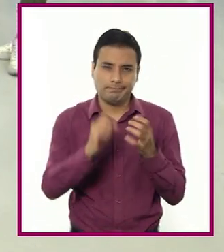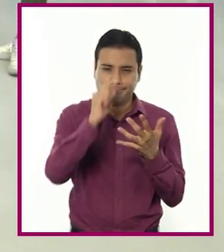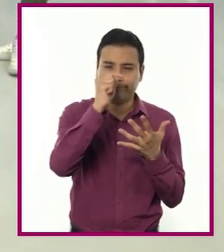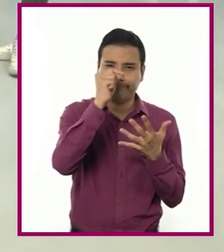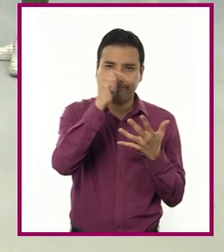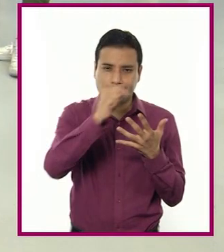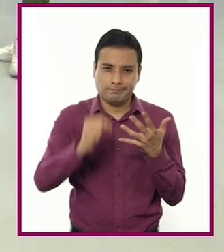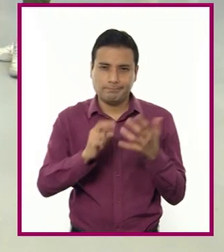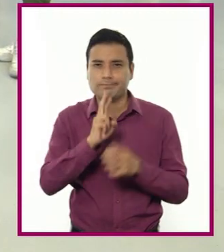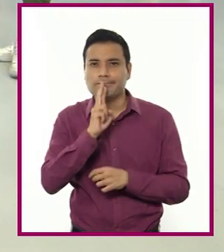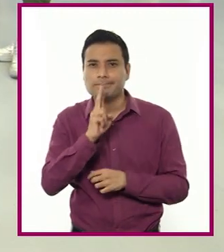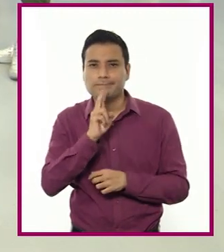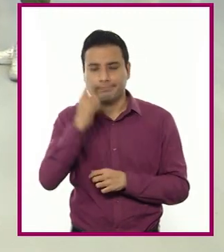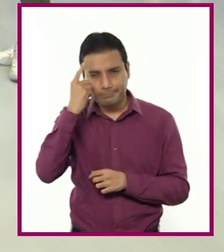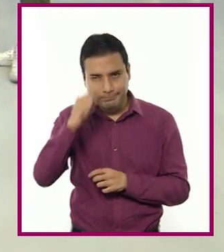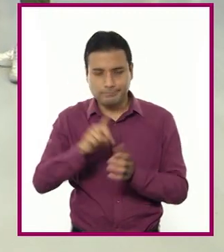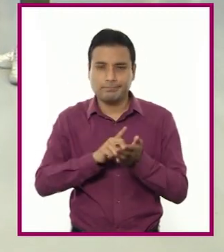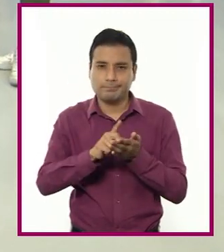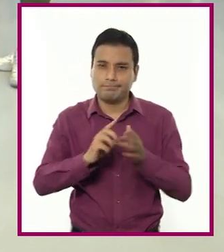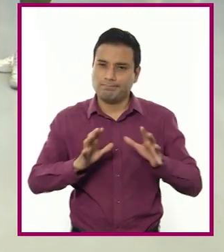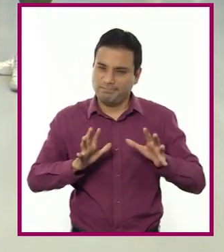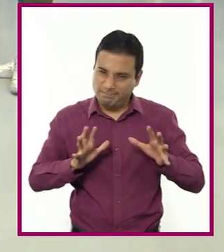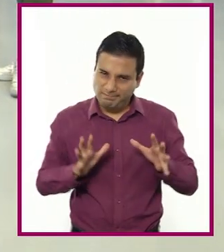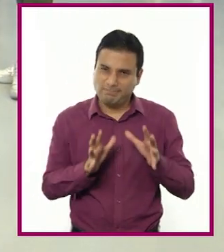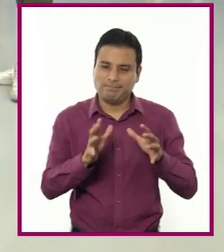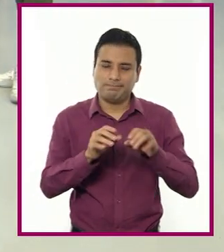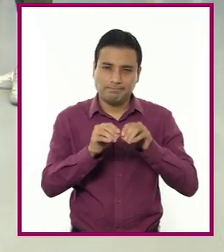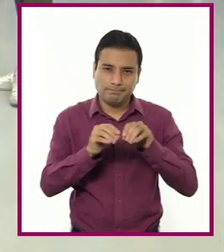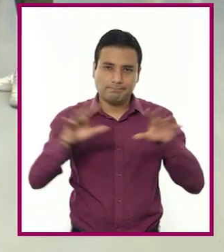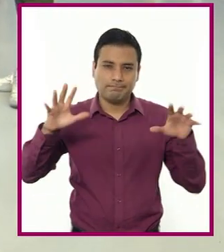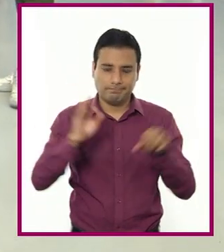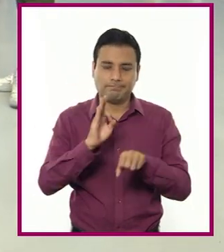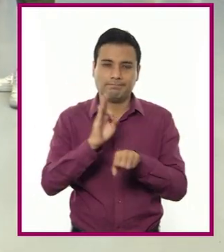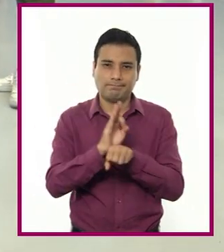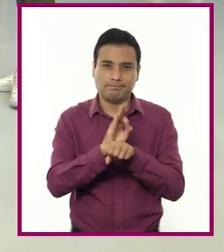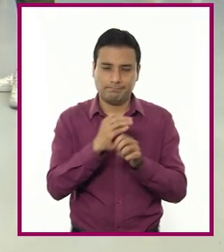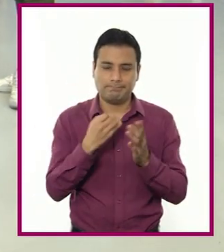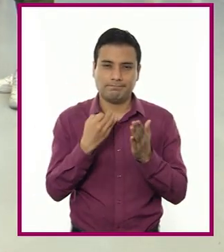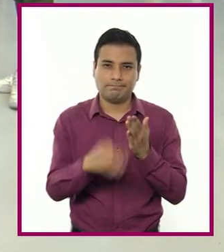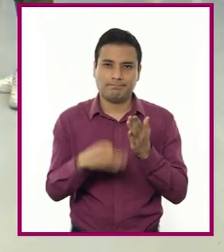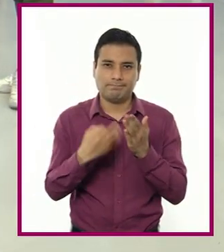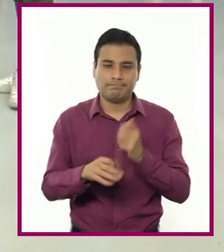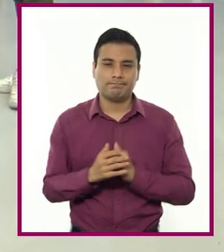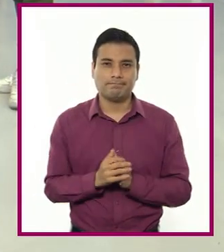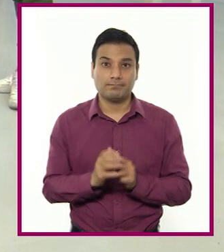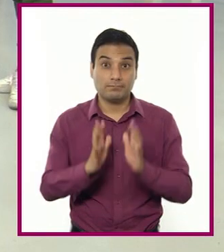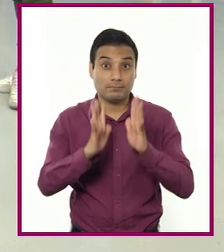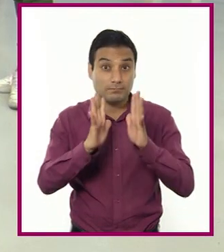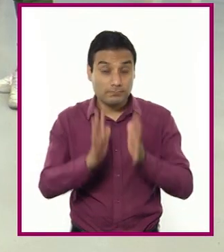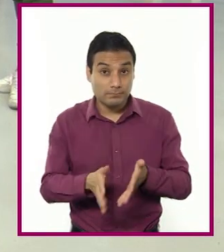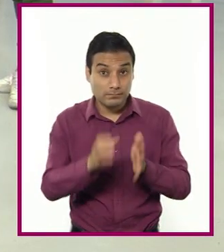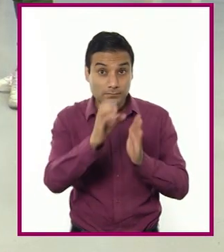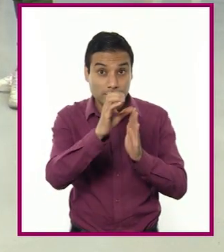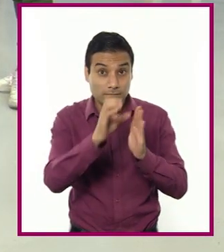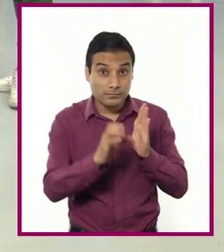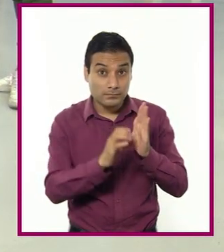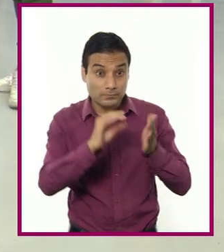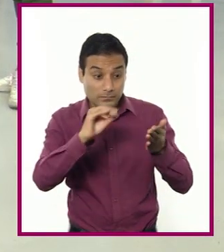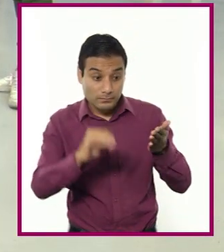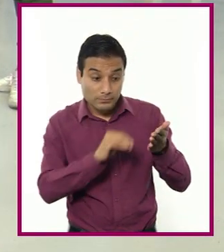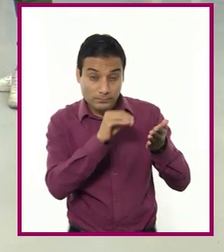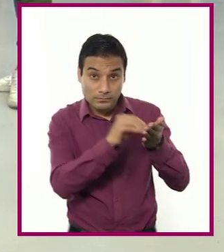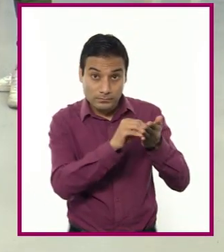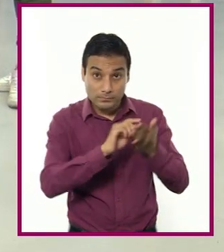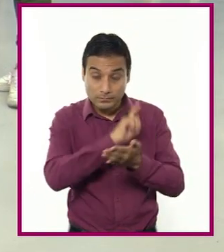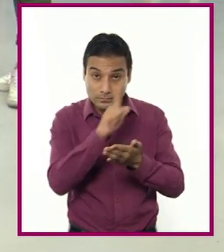ejercicio, promoción y defensa de los derechos humanos. Pero el hecho de que estén reconocidos en la Constitución y en